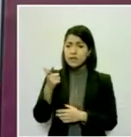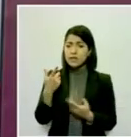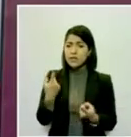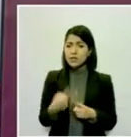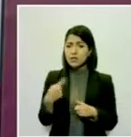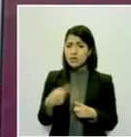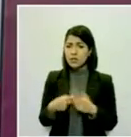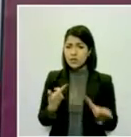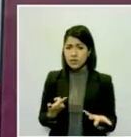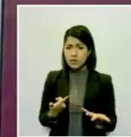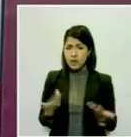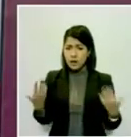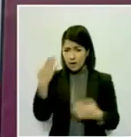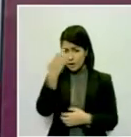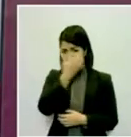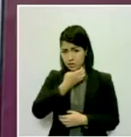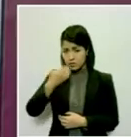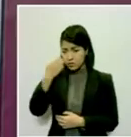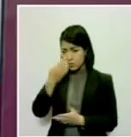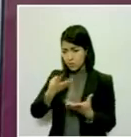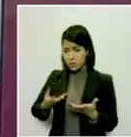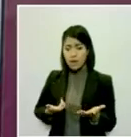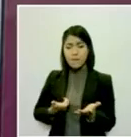Ese recurso sale de los planteles.